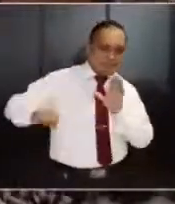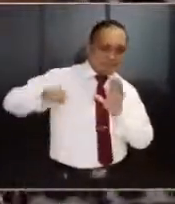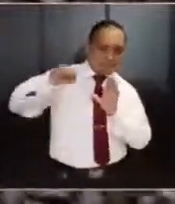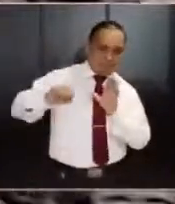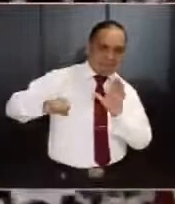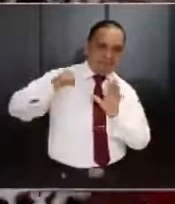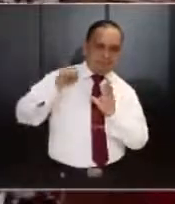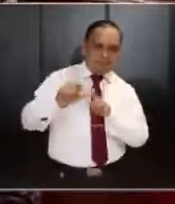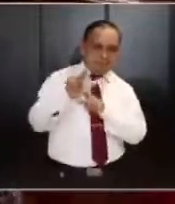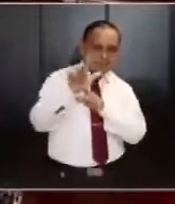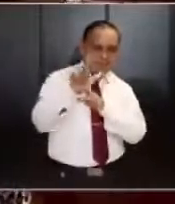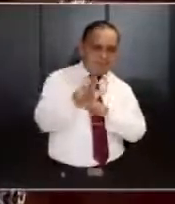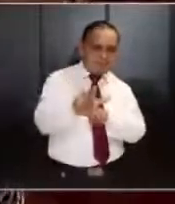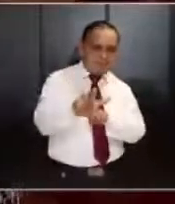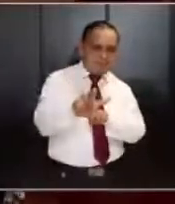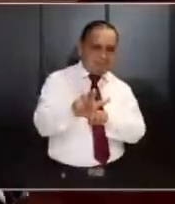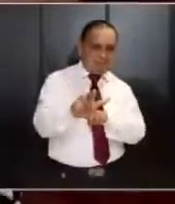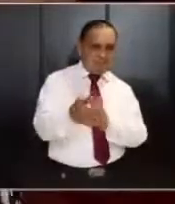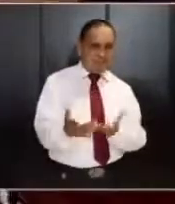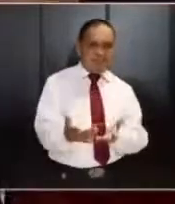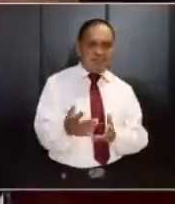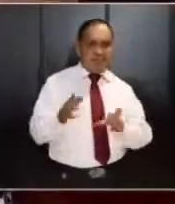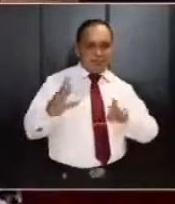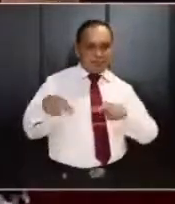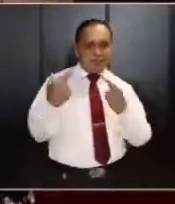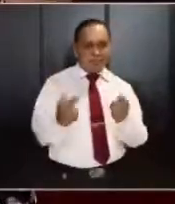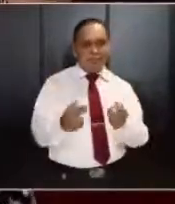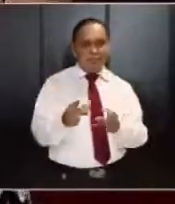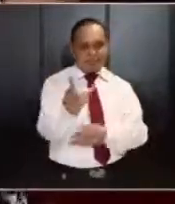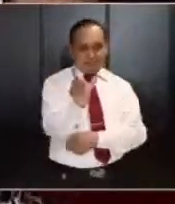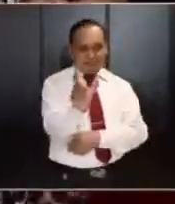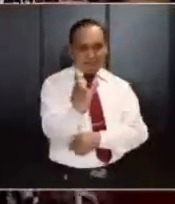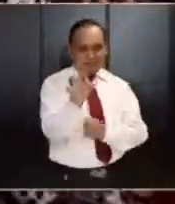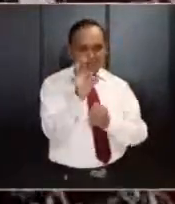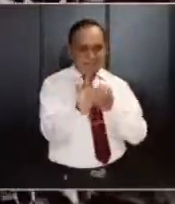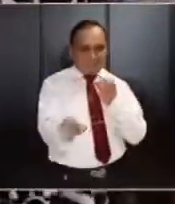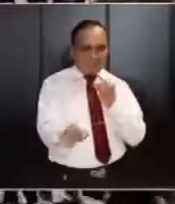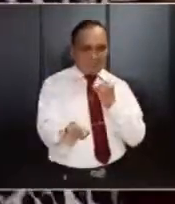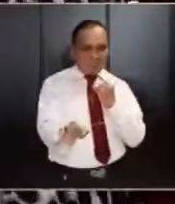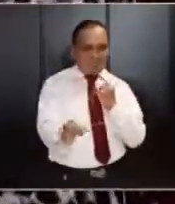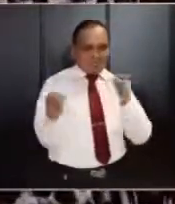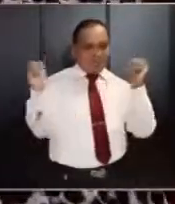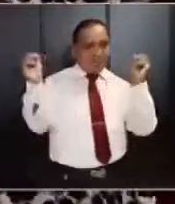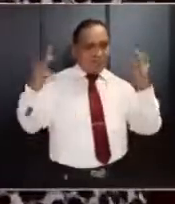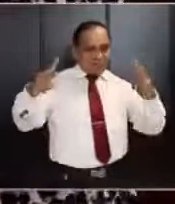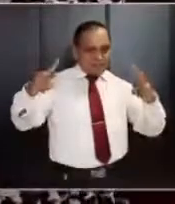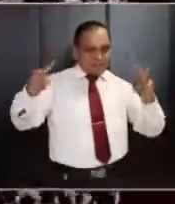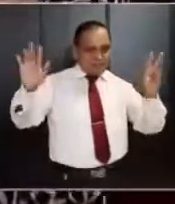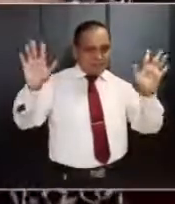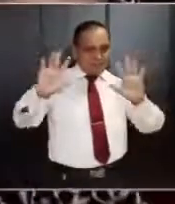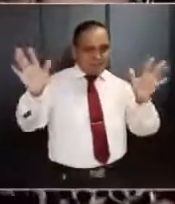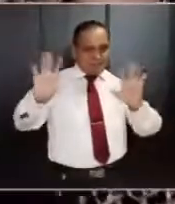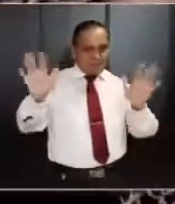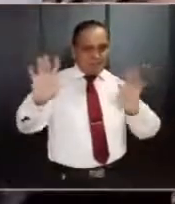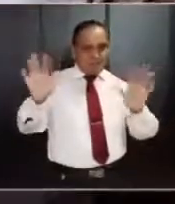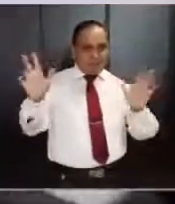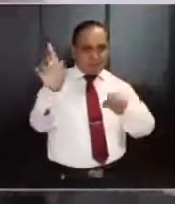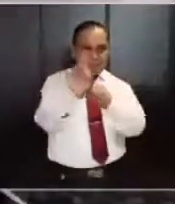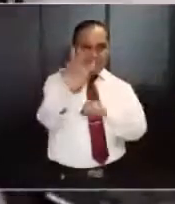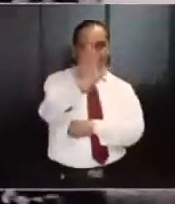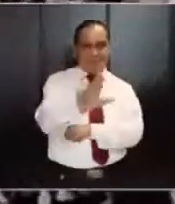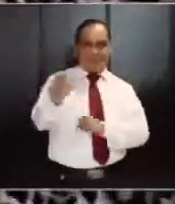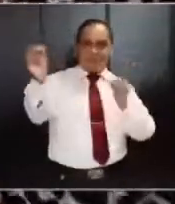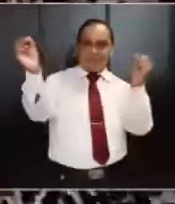seguirá la rifa hasta que se termine el último ticket. Y pues nos vemos TAC martes, hasta el